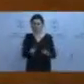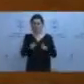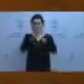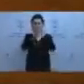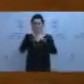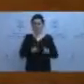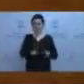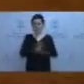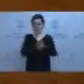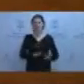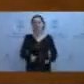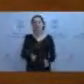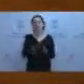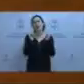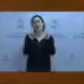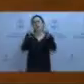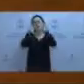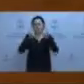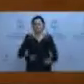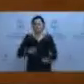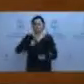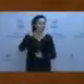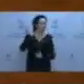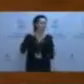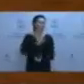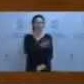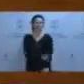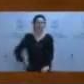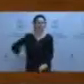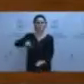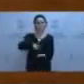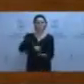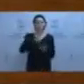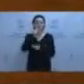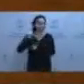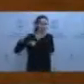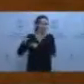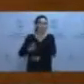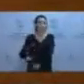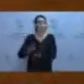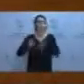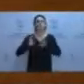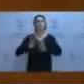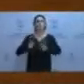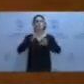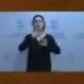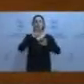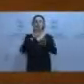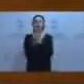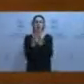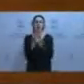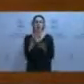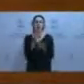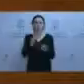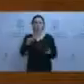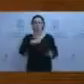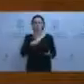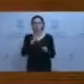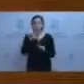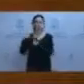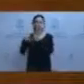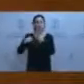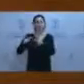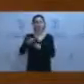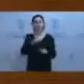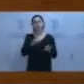empresas, tienen otras personas físicas y, por lo tanto, se ven afectadas por impuestos. Transmisiones patrimoniales, actos jurídicos documentados, se ven afectados por el impuesto de sucesiones y donaciones, por el